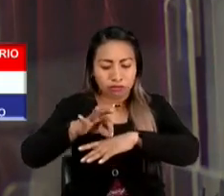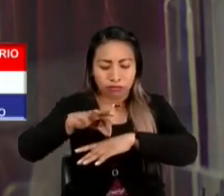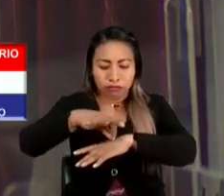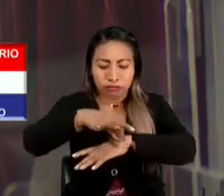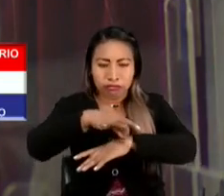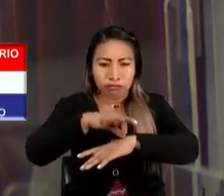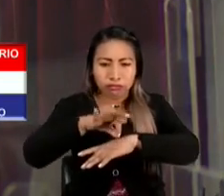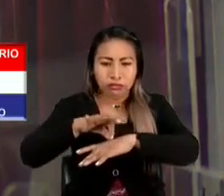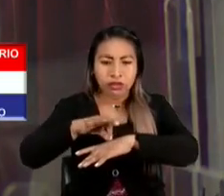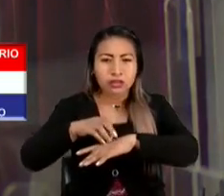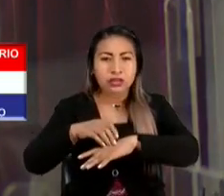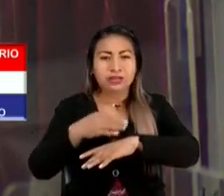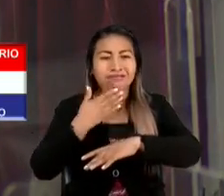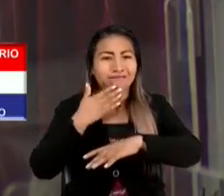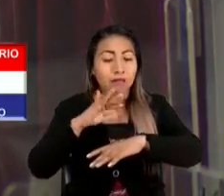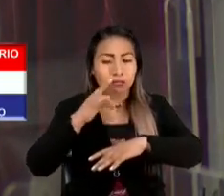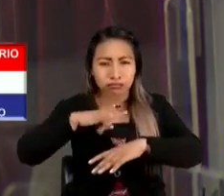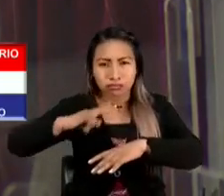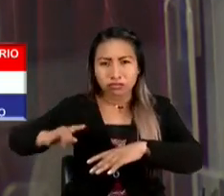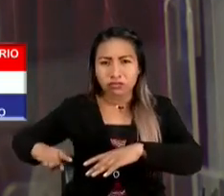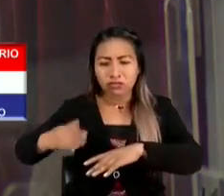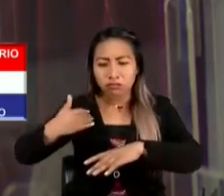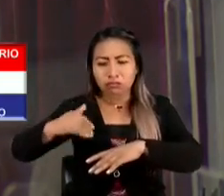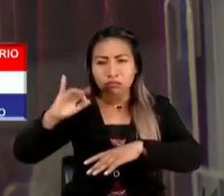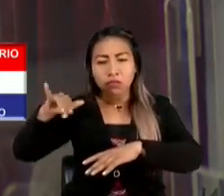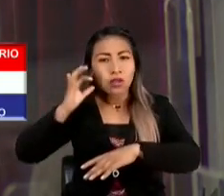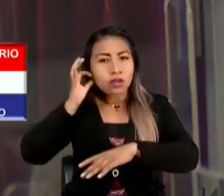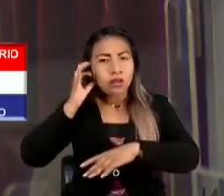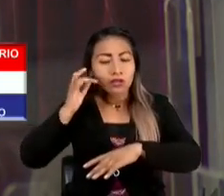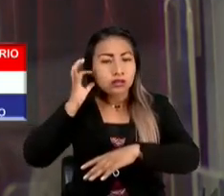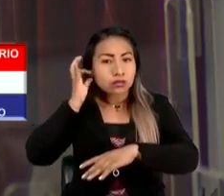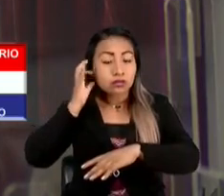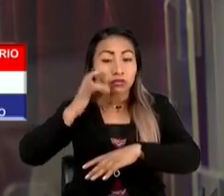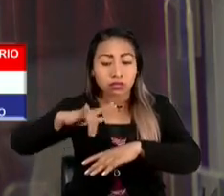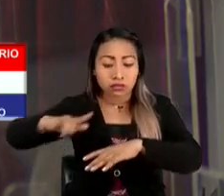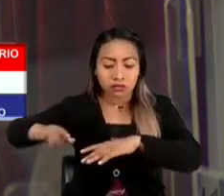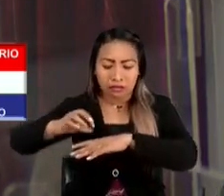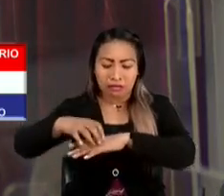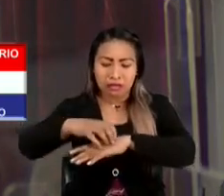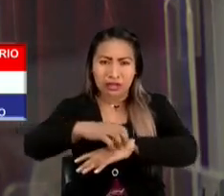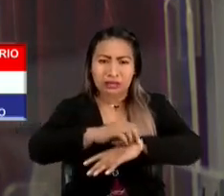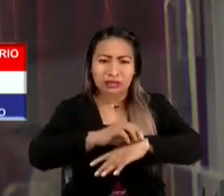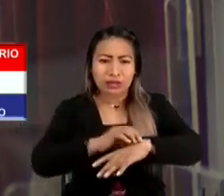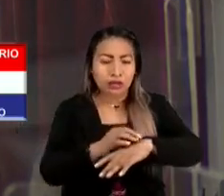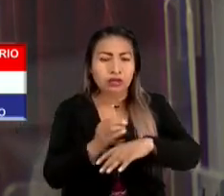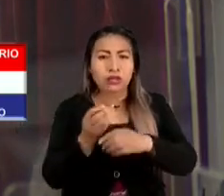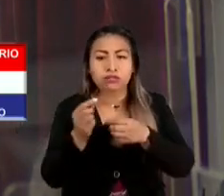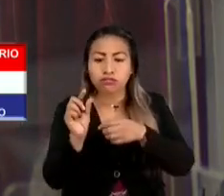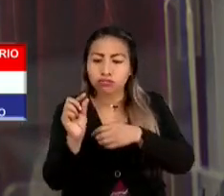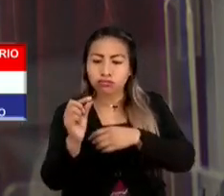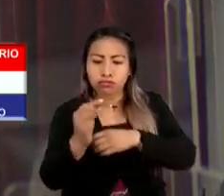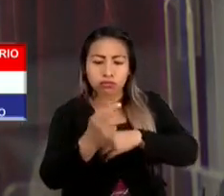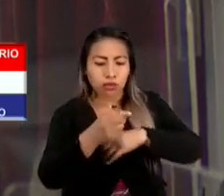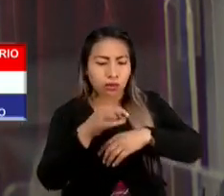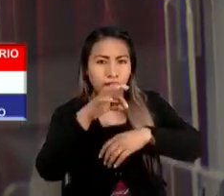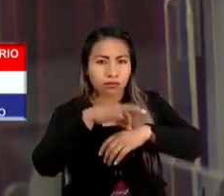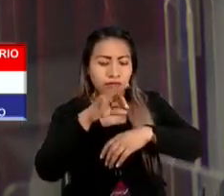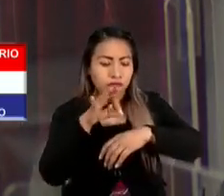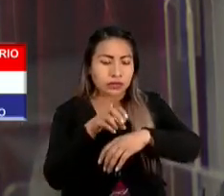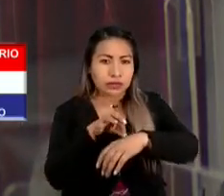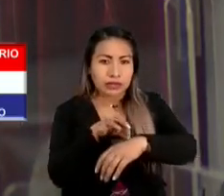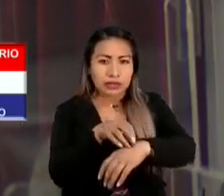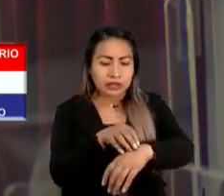leishmaniasis causada por un mosquito les ha comido toda la piel en varias partes de